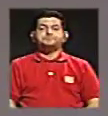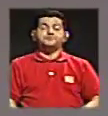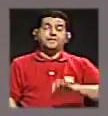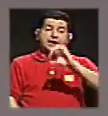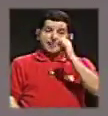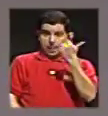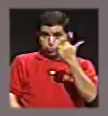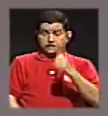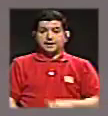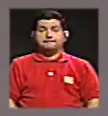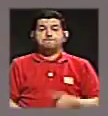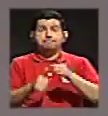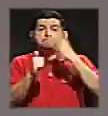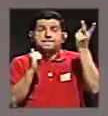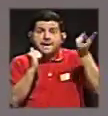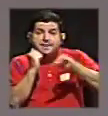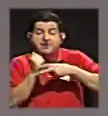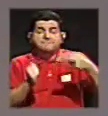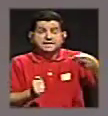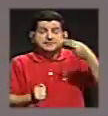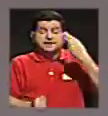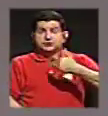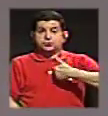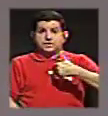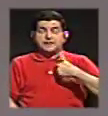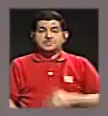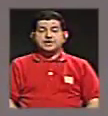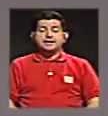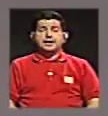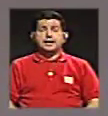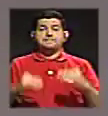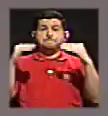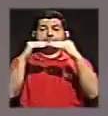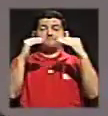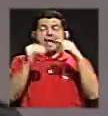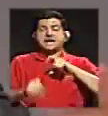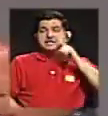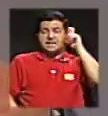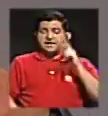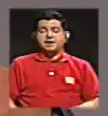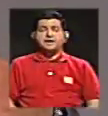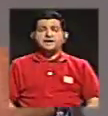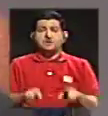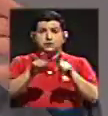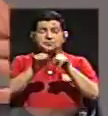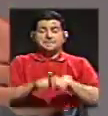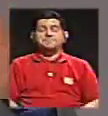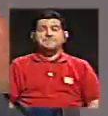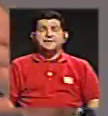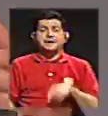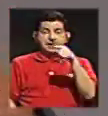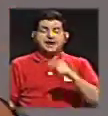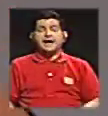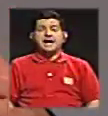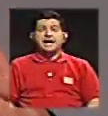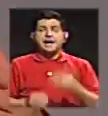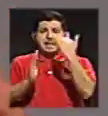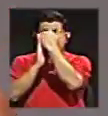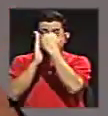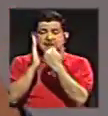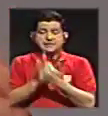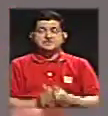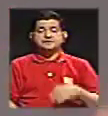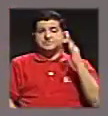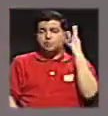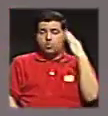la otra es que por primera vez en la historia vamos a tener paridad de género Y listas trenzadas mujer hombre mujer hombre